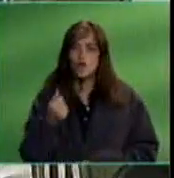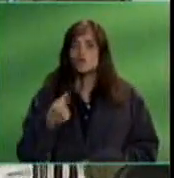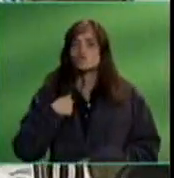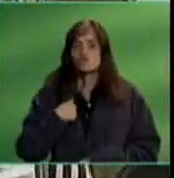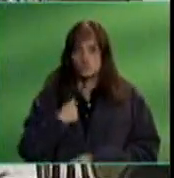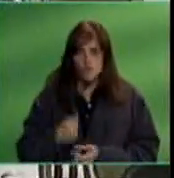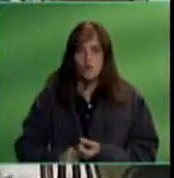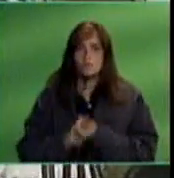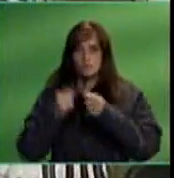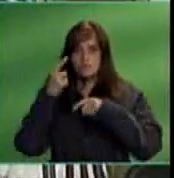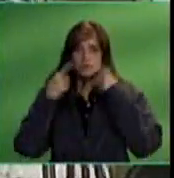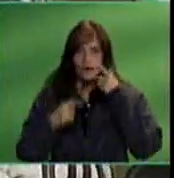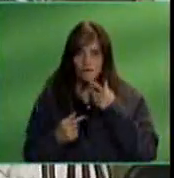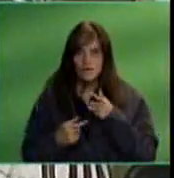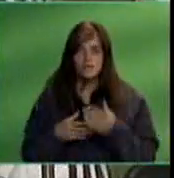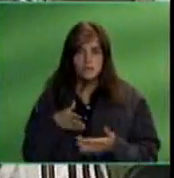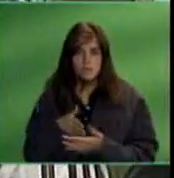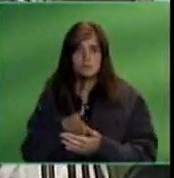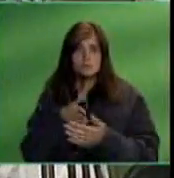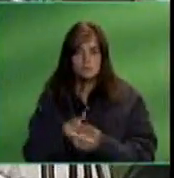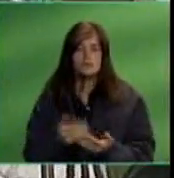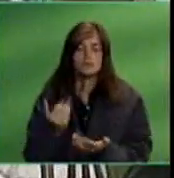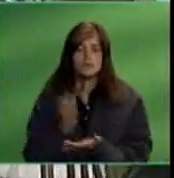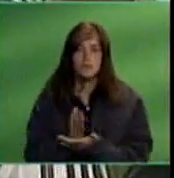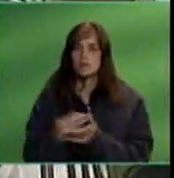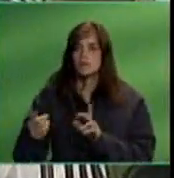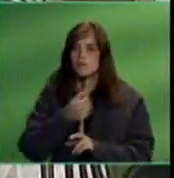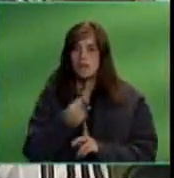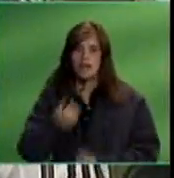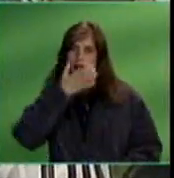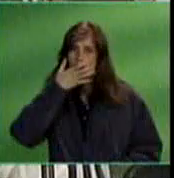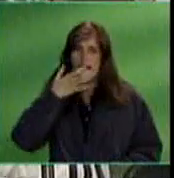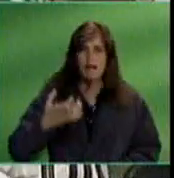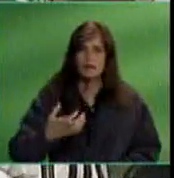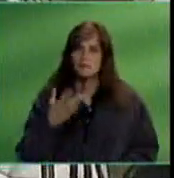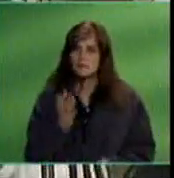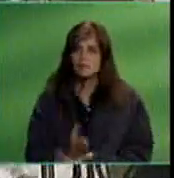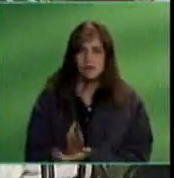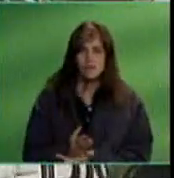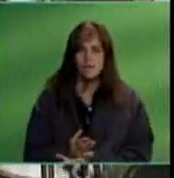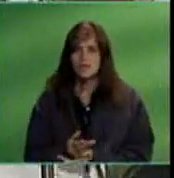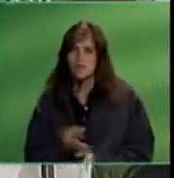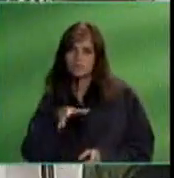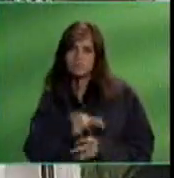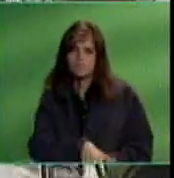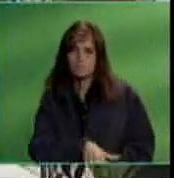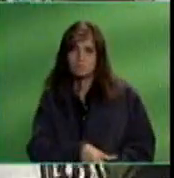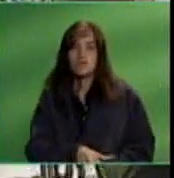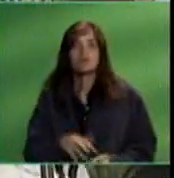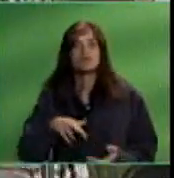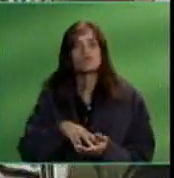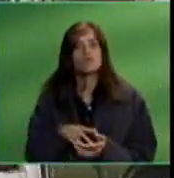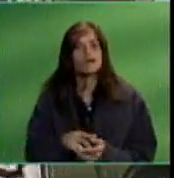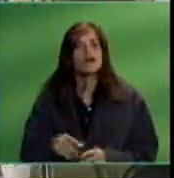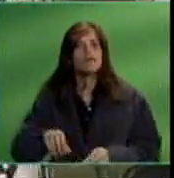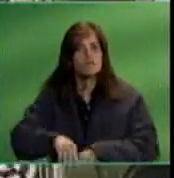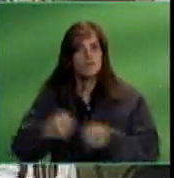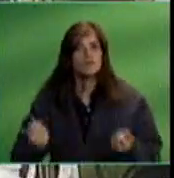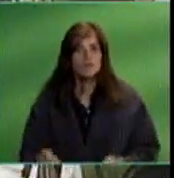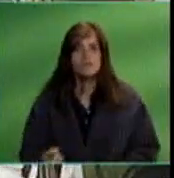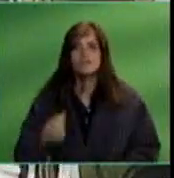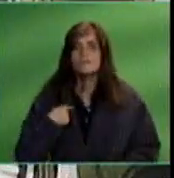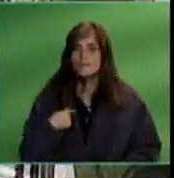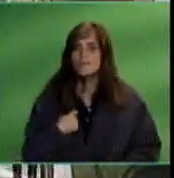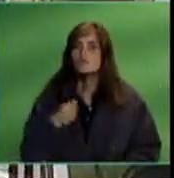chavista y lo atacan y lo golpean y le gritan y lo condenan Eso sí es intimidación yo voy